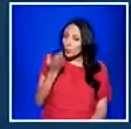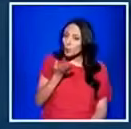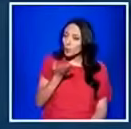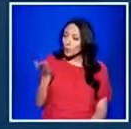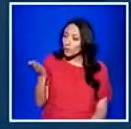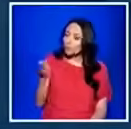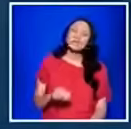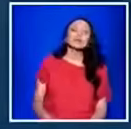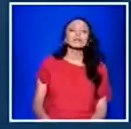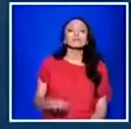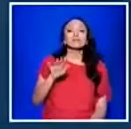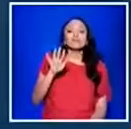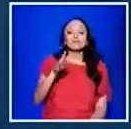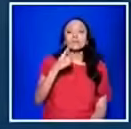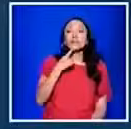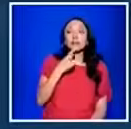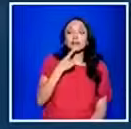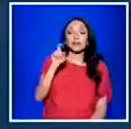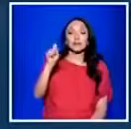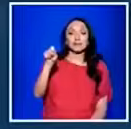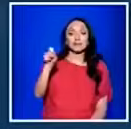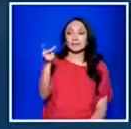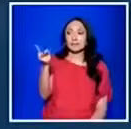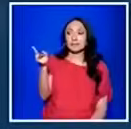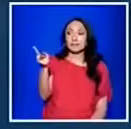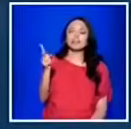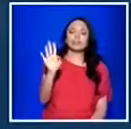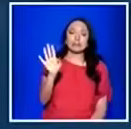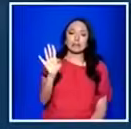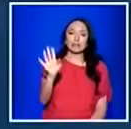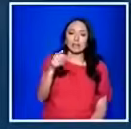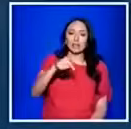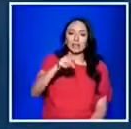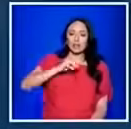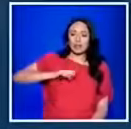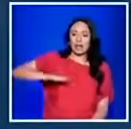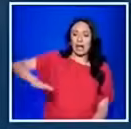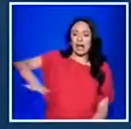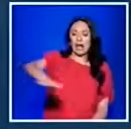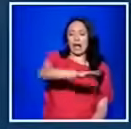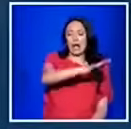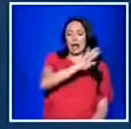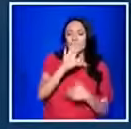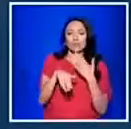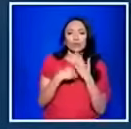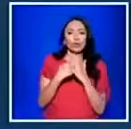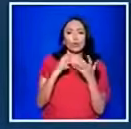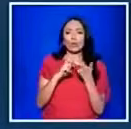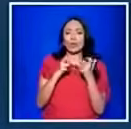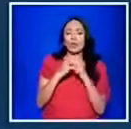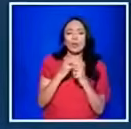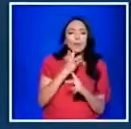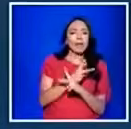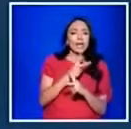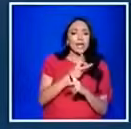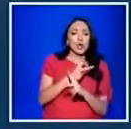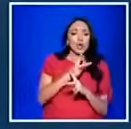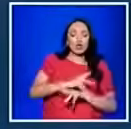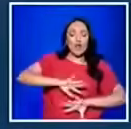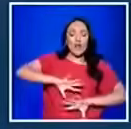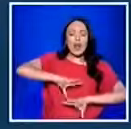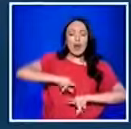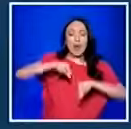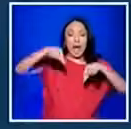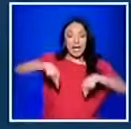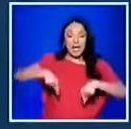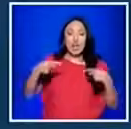días. Es lamentable, como ustedes señalan, es un mal que ya está regado por toda la ciudad, la inseguridad, la delincuencia. Este es un punto muy